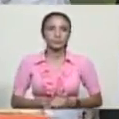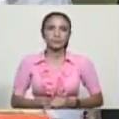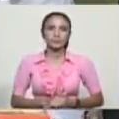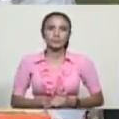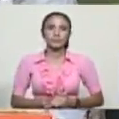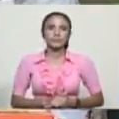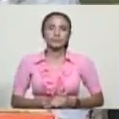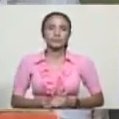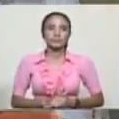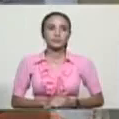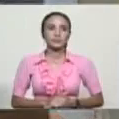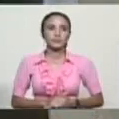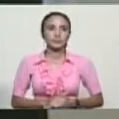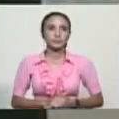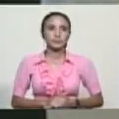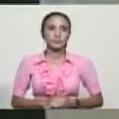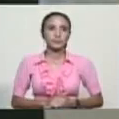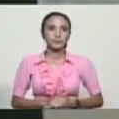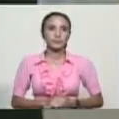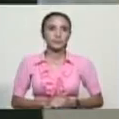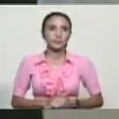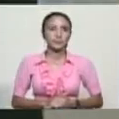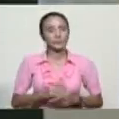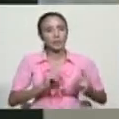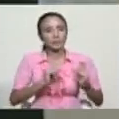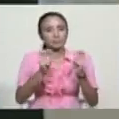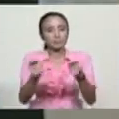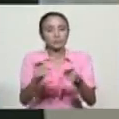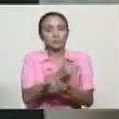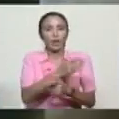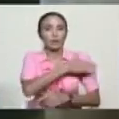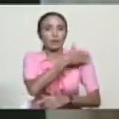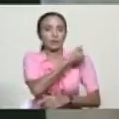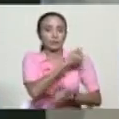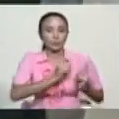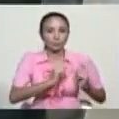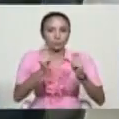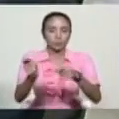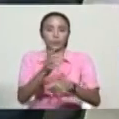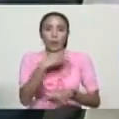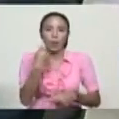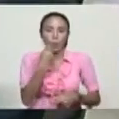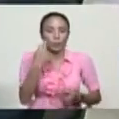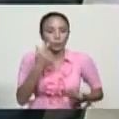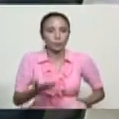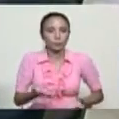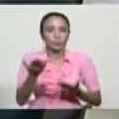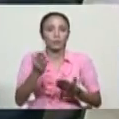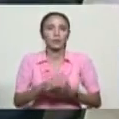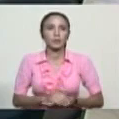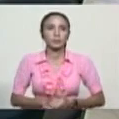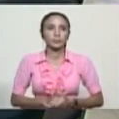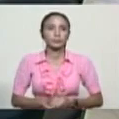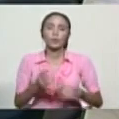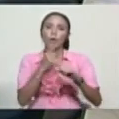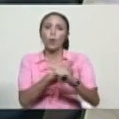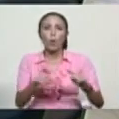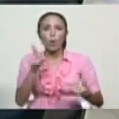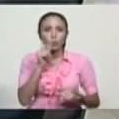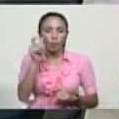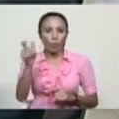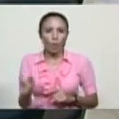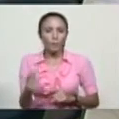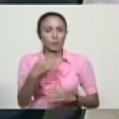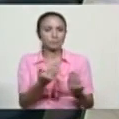recientemente designada Dirección Nacional de esta juventud. Está el compañero Juan Díaz, secretario de Finanzas